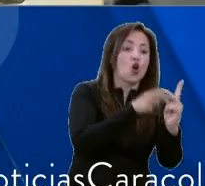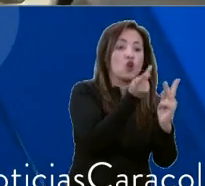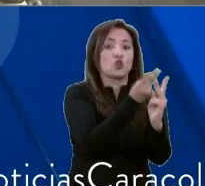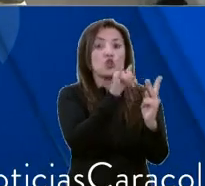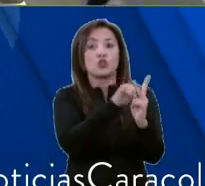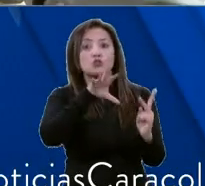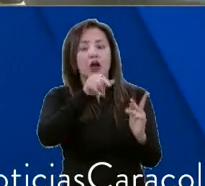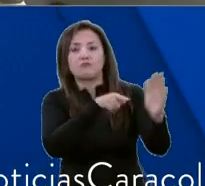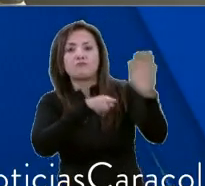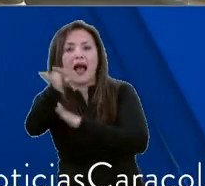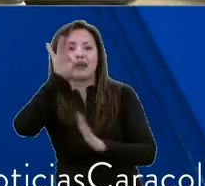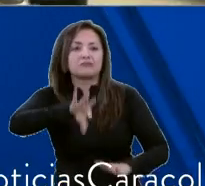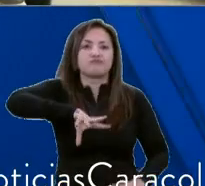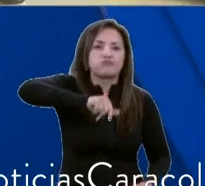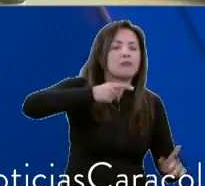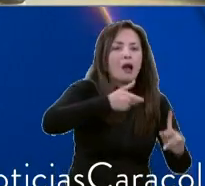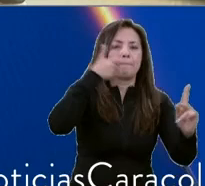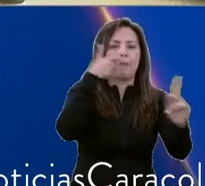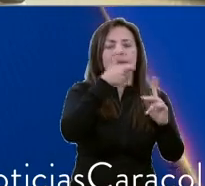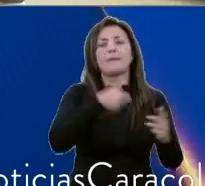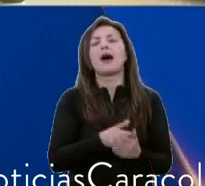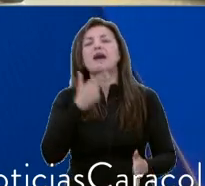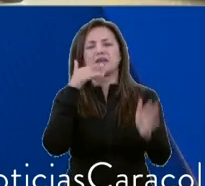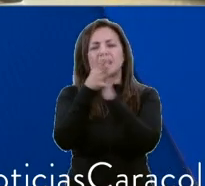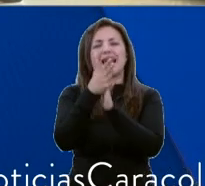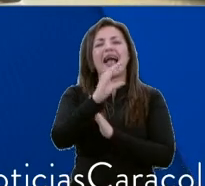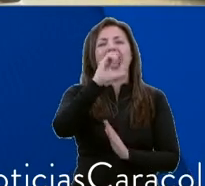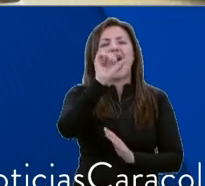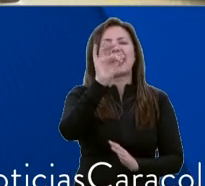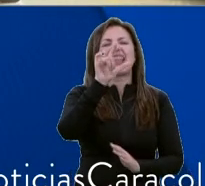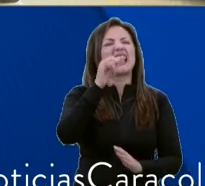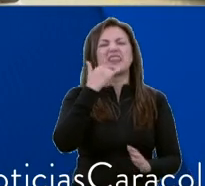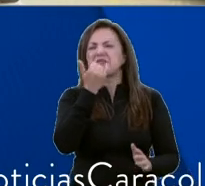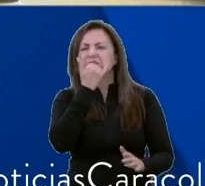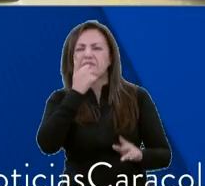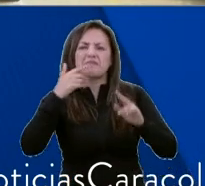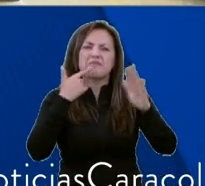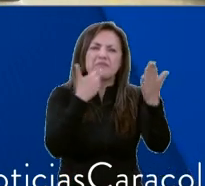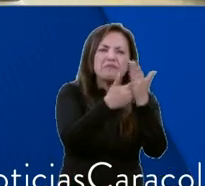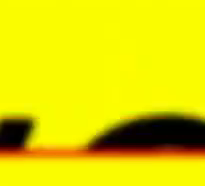lugar. Vamos ahí con Catalina Botero y qué revelan las investigaciones de las autoridades. Catalina.